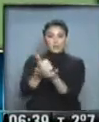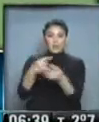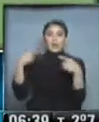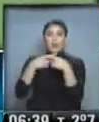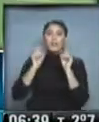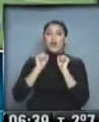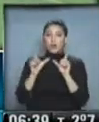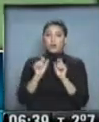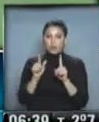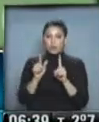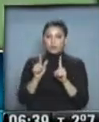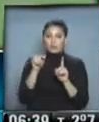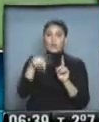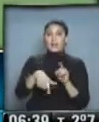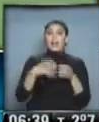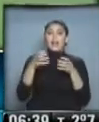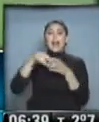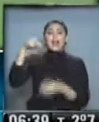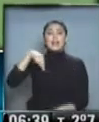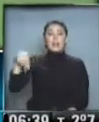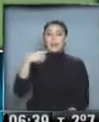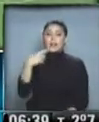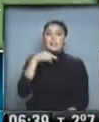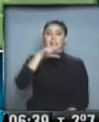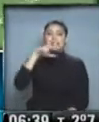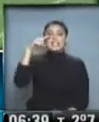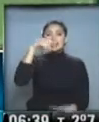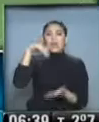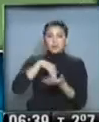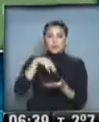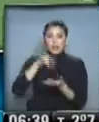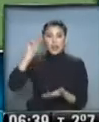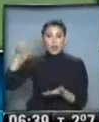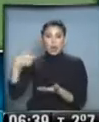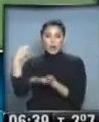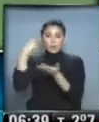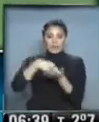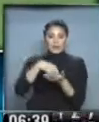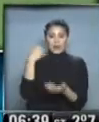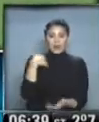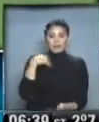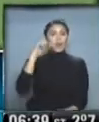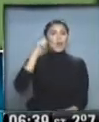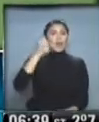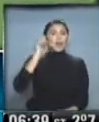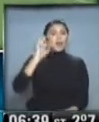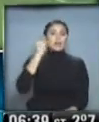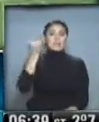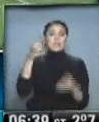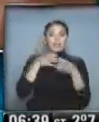Boys. En tanto, mientras el Napoli anunció que pagará 37 millones de euros por Higuaín, Gago ya es jugador de